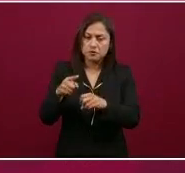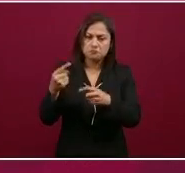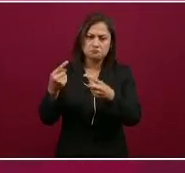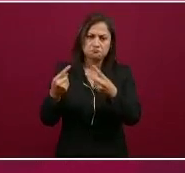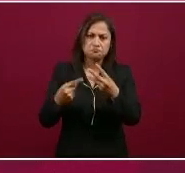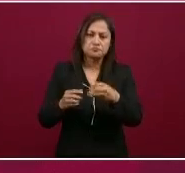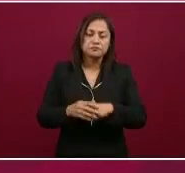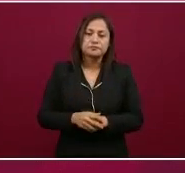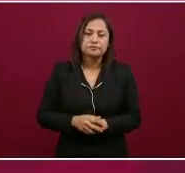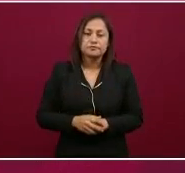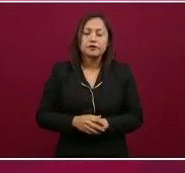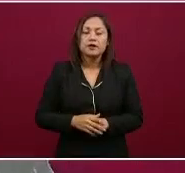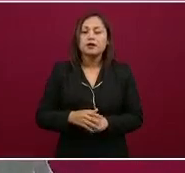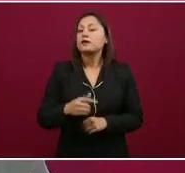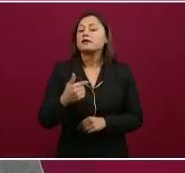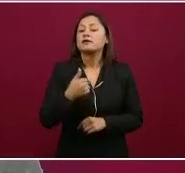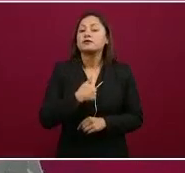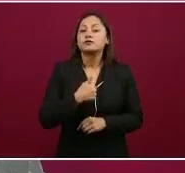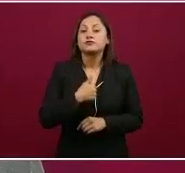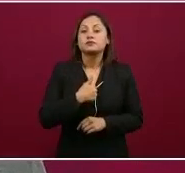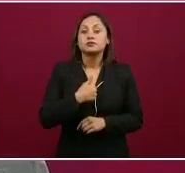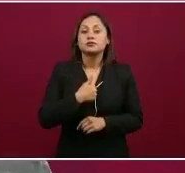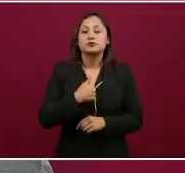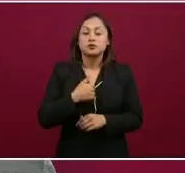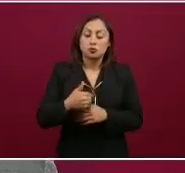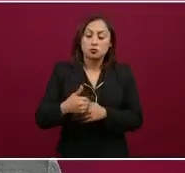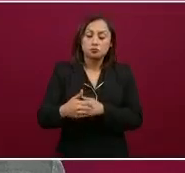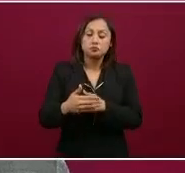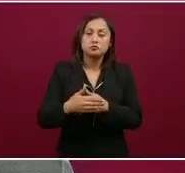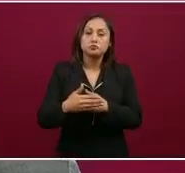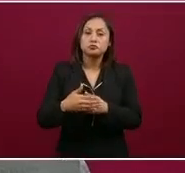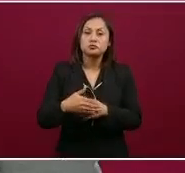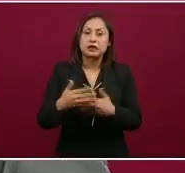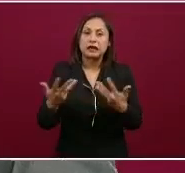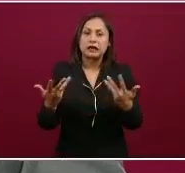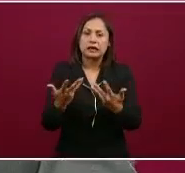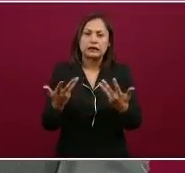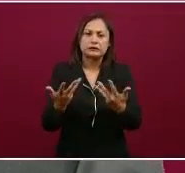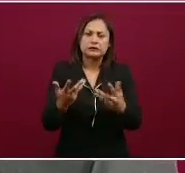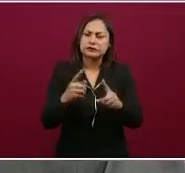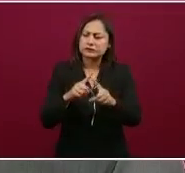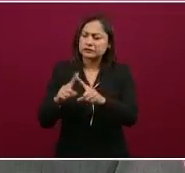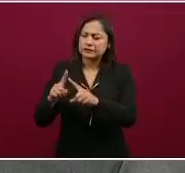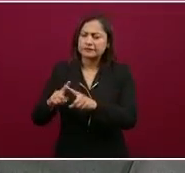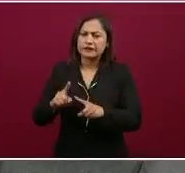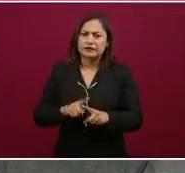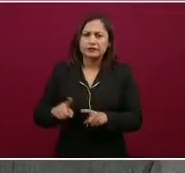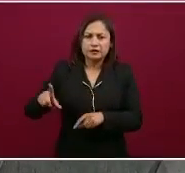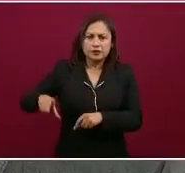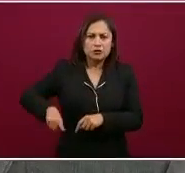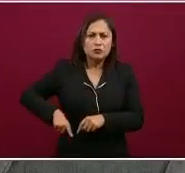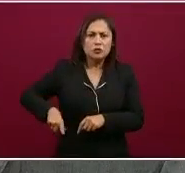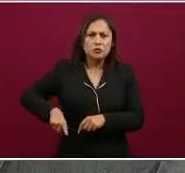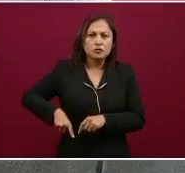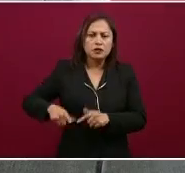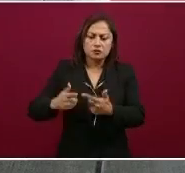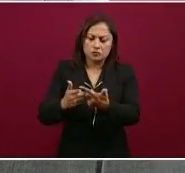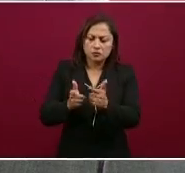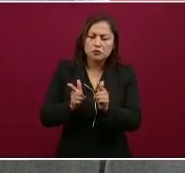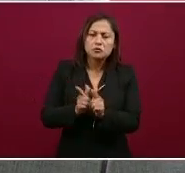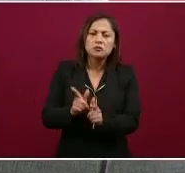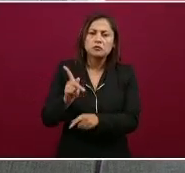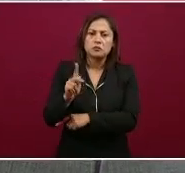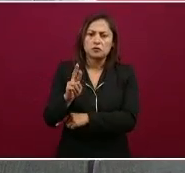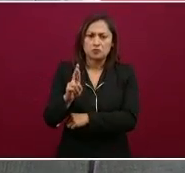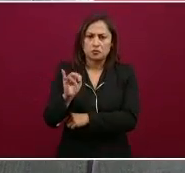lo propio con los gobernadores surgidos del PRI. También